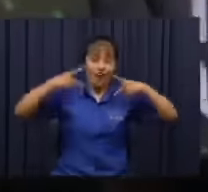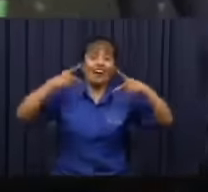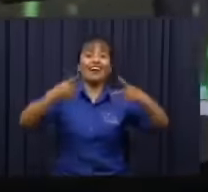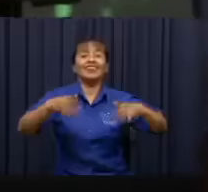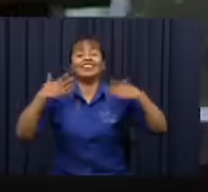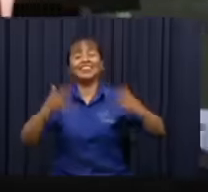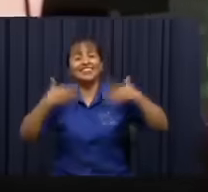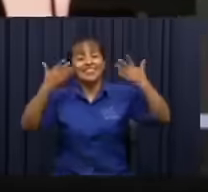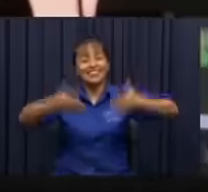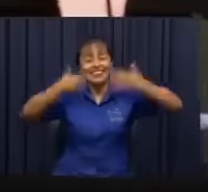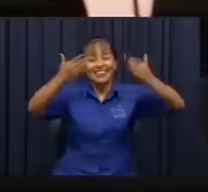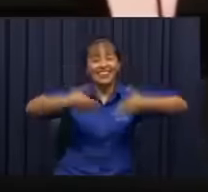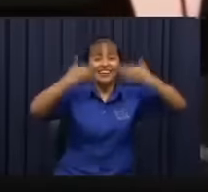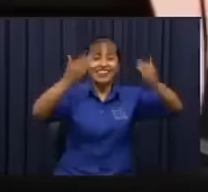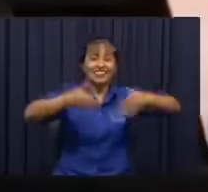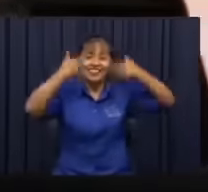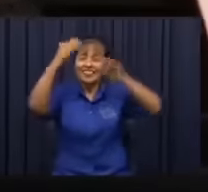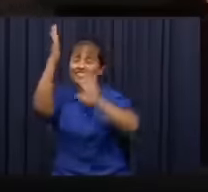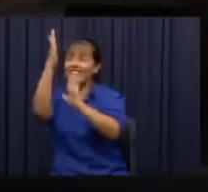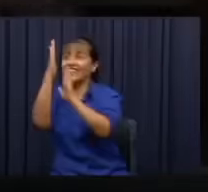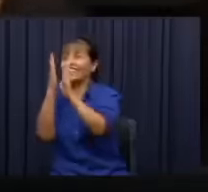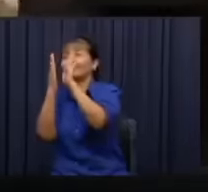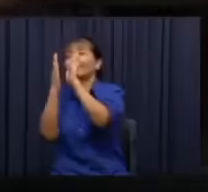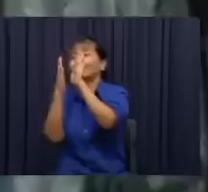Voy a perder la compostura.